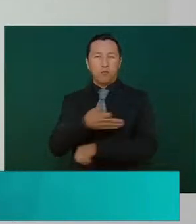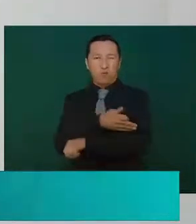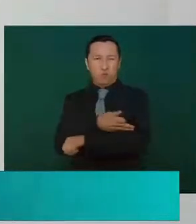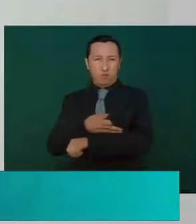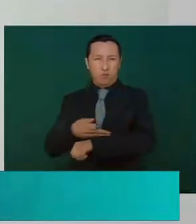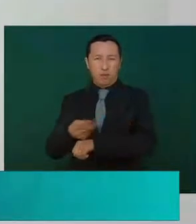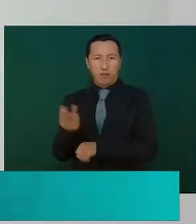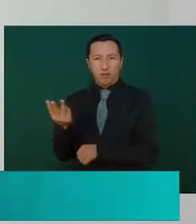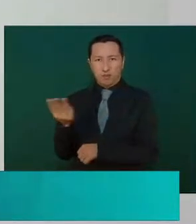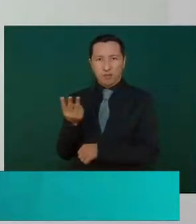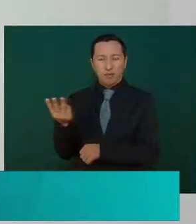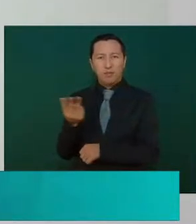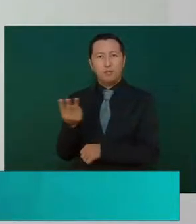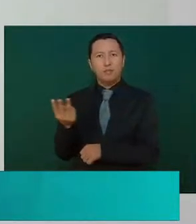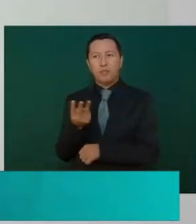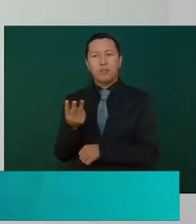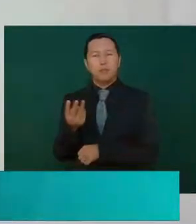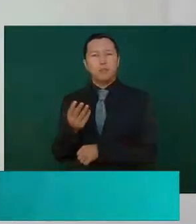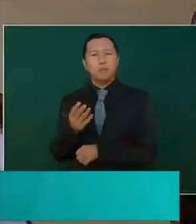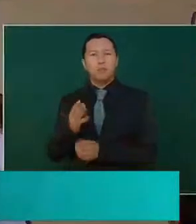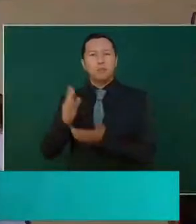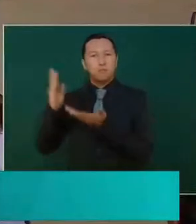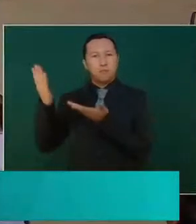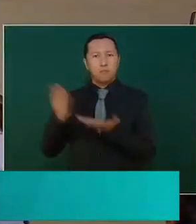asilo en nuestra embajada